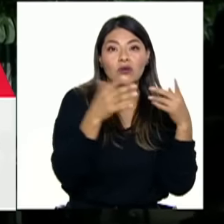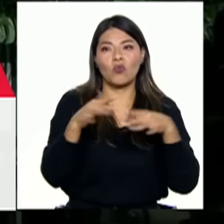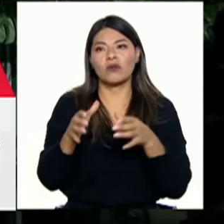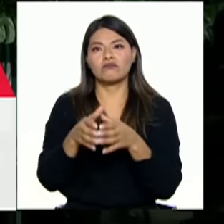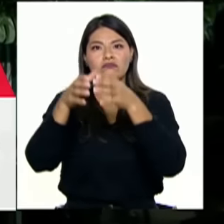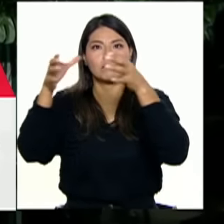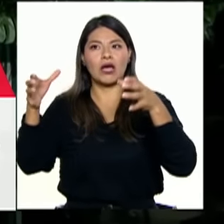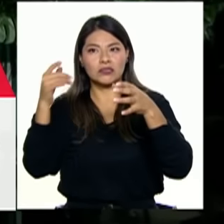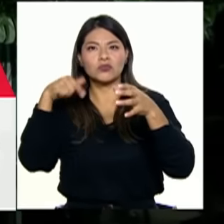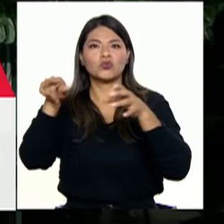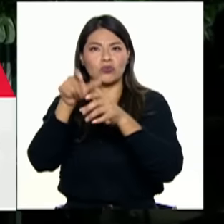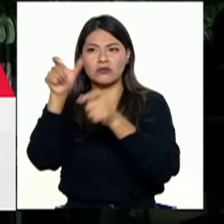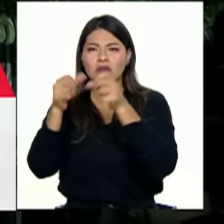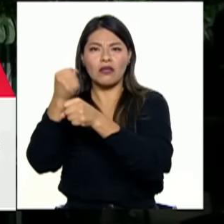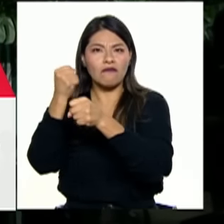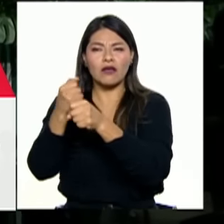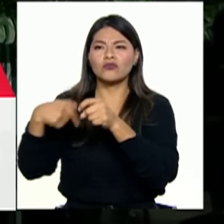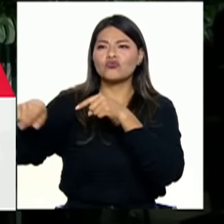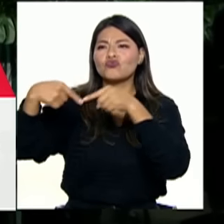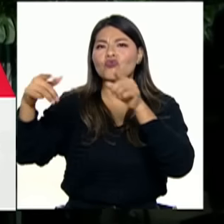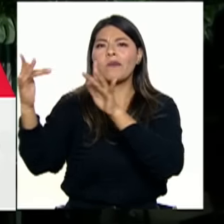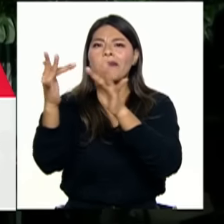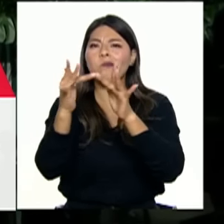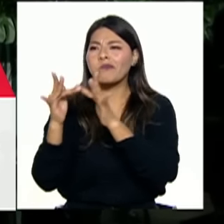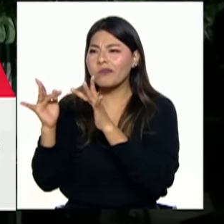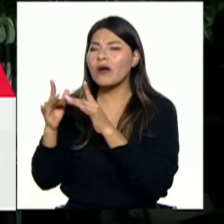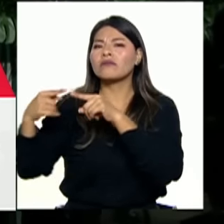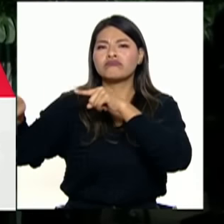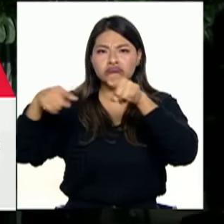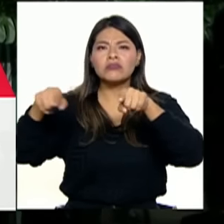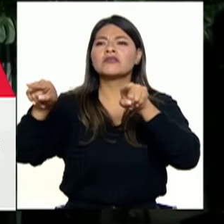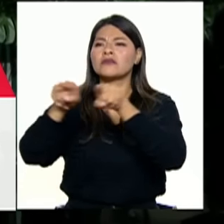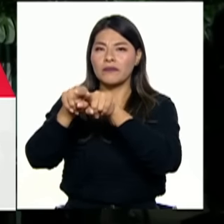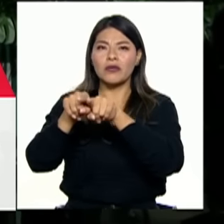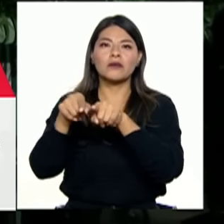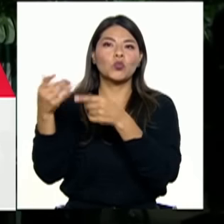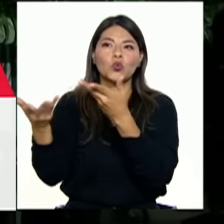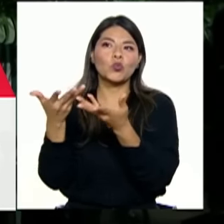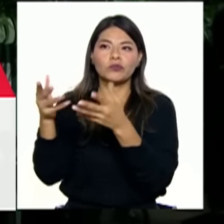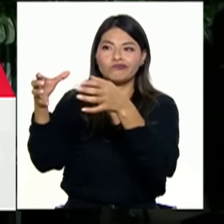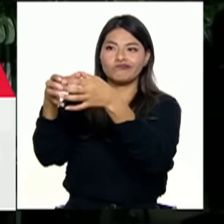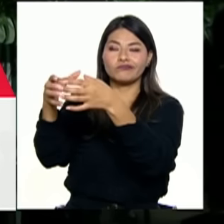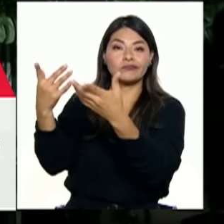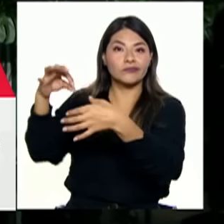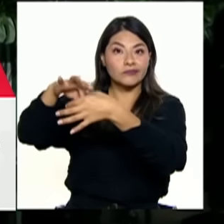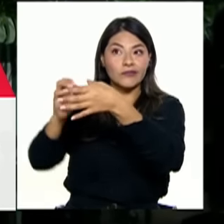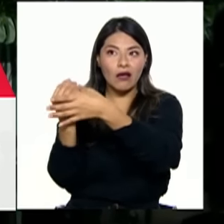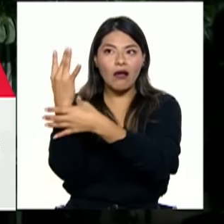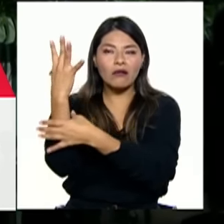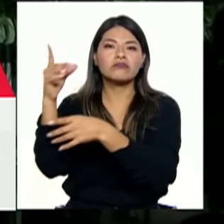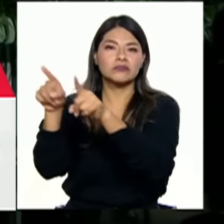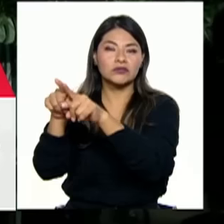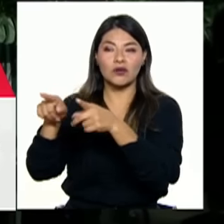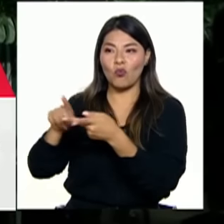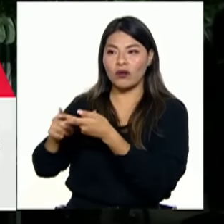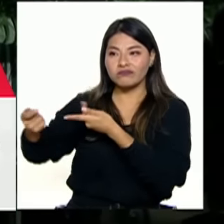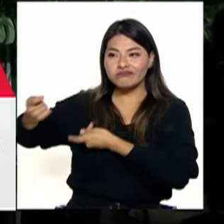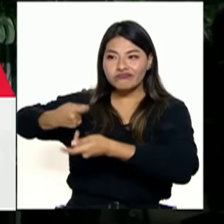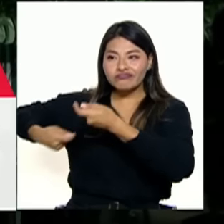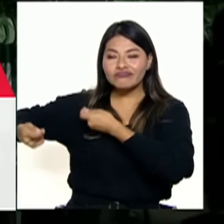de empleos indirectos a través de sus vínculos con otros sectores como la agricultura y el